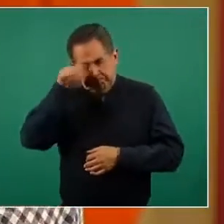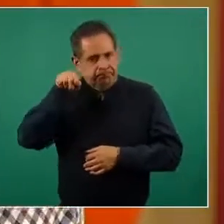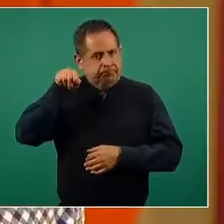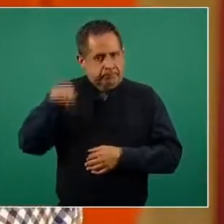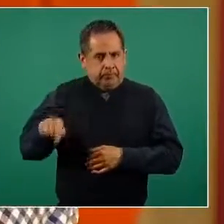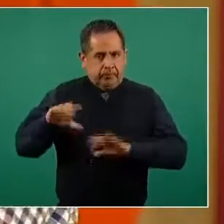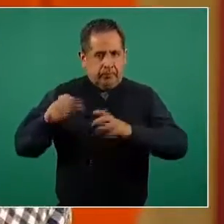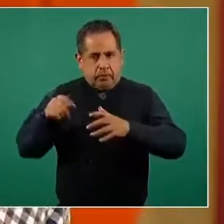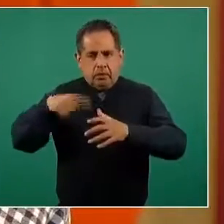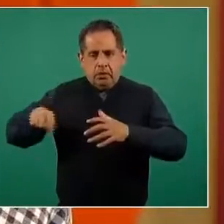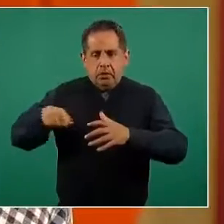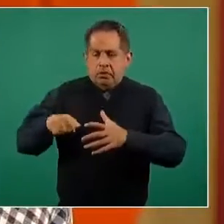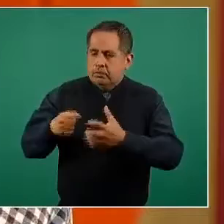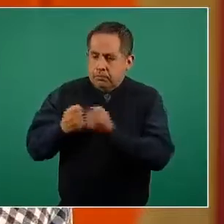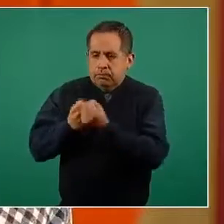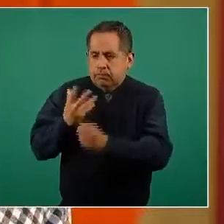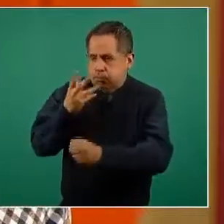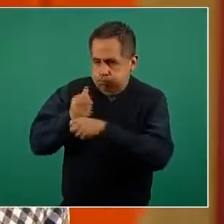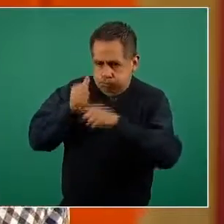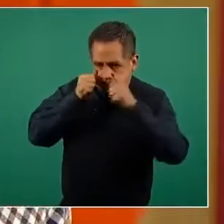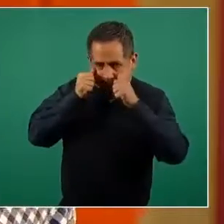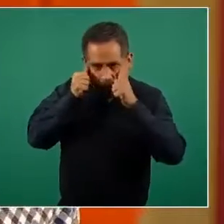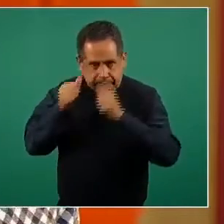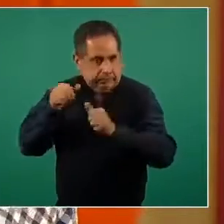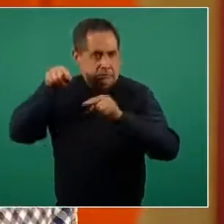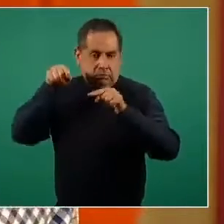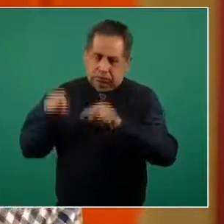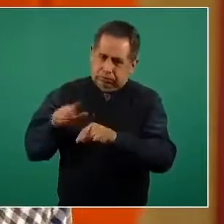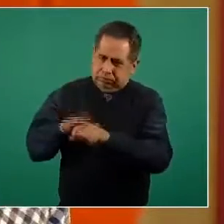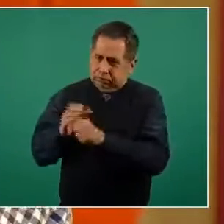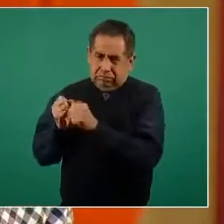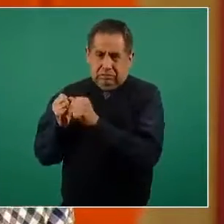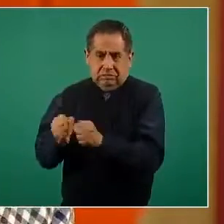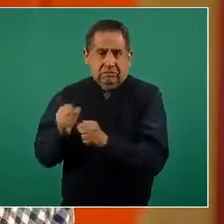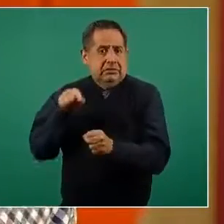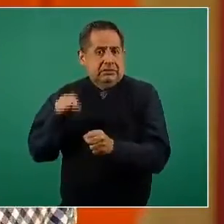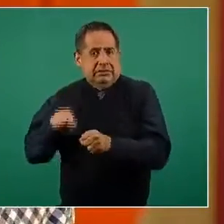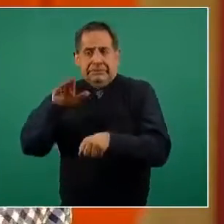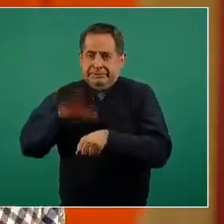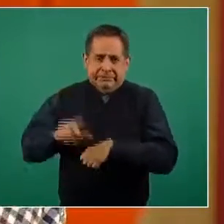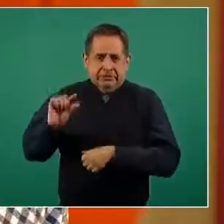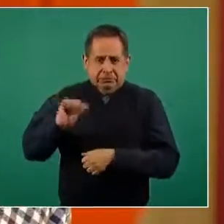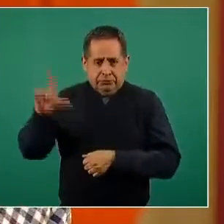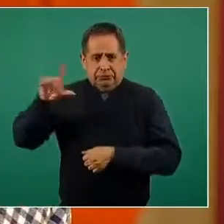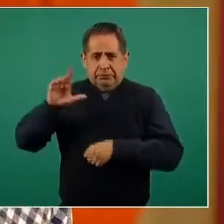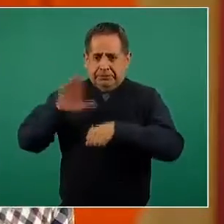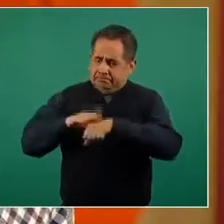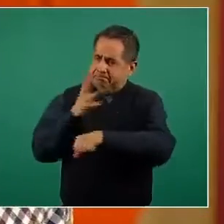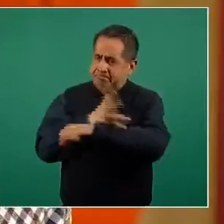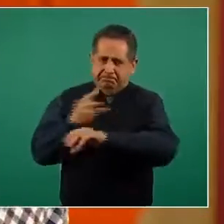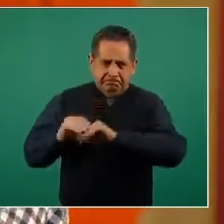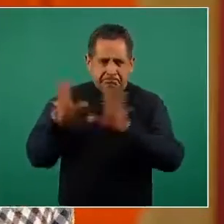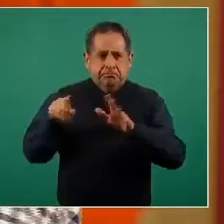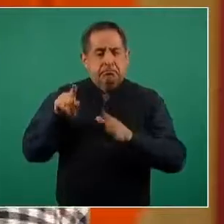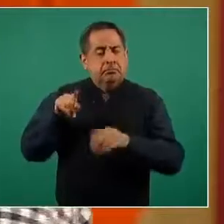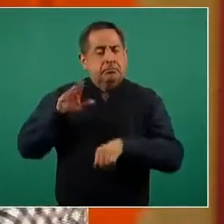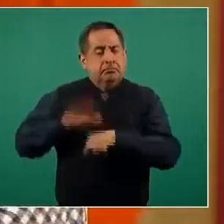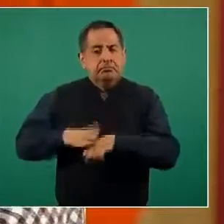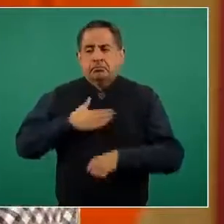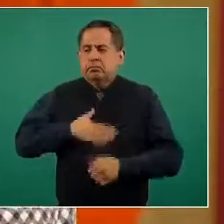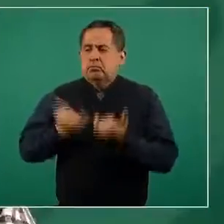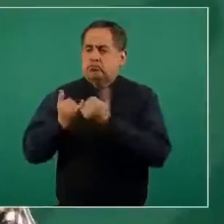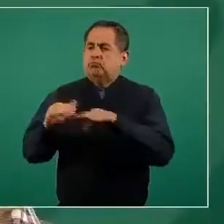que fortalecer COFEPRIS en la medida en que la hiciéramos más profesional, más transparente y equitativa, que no